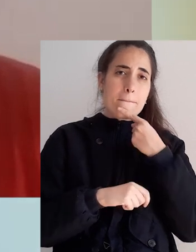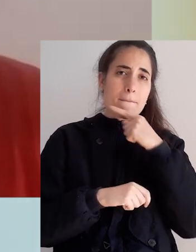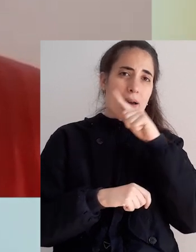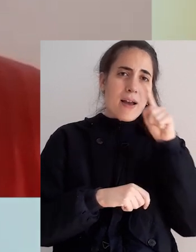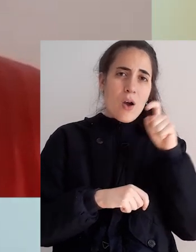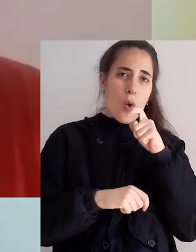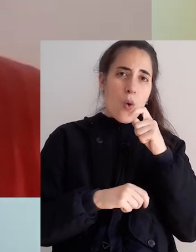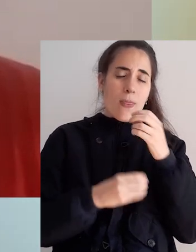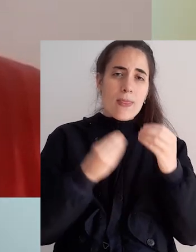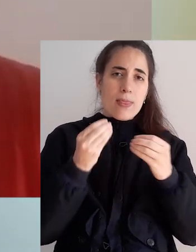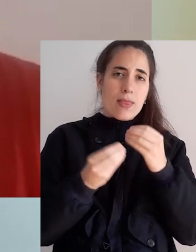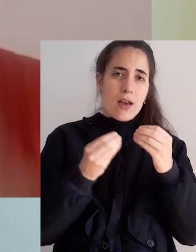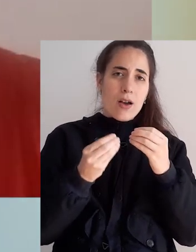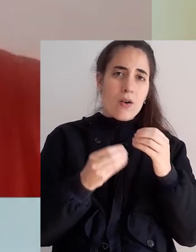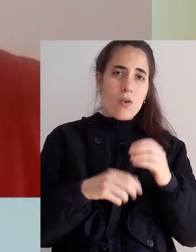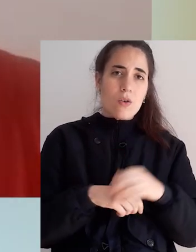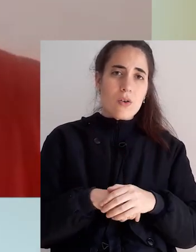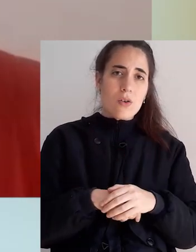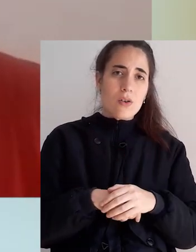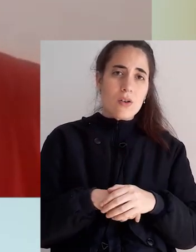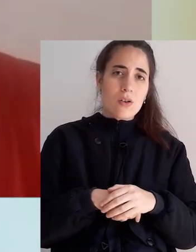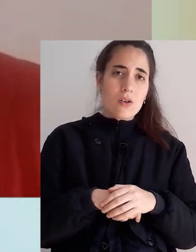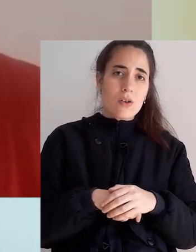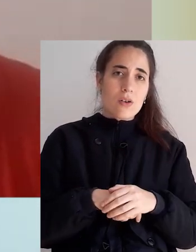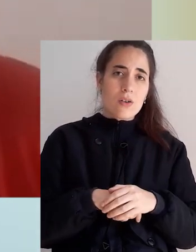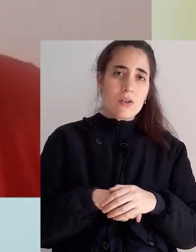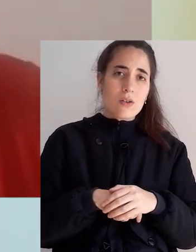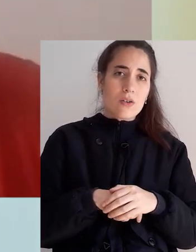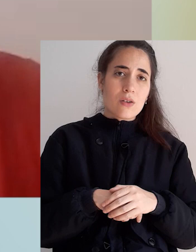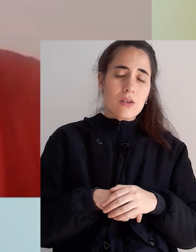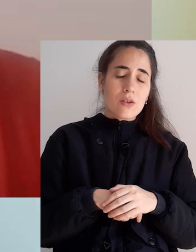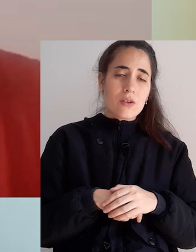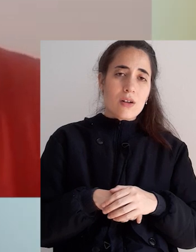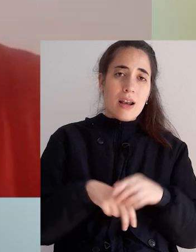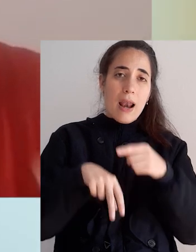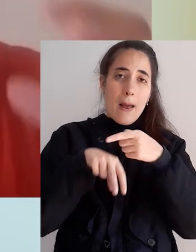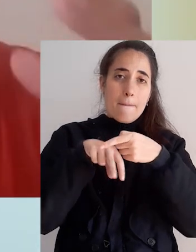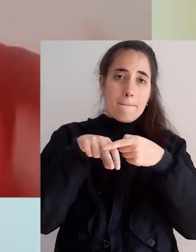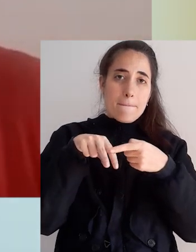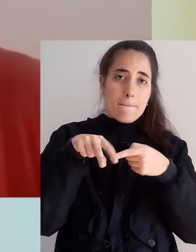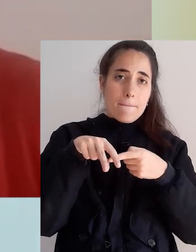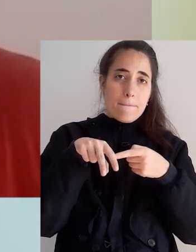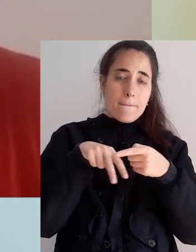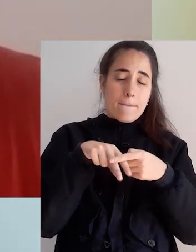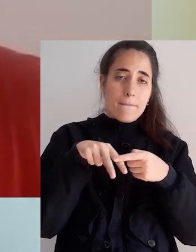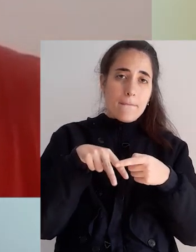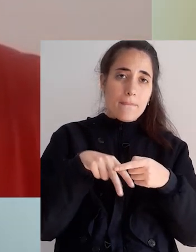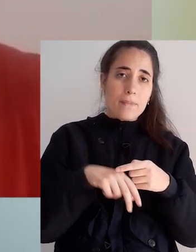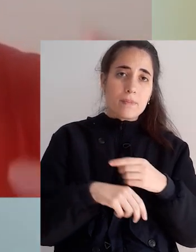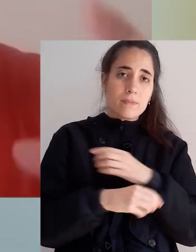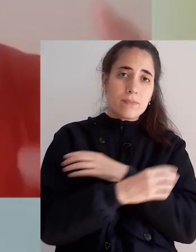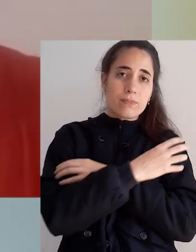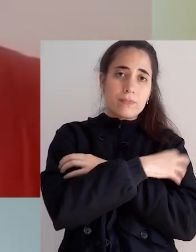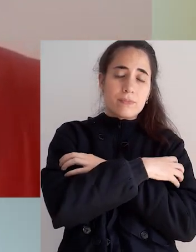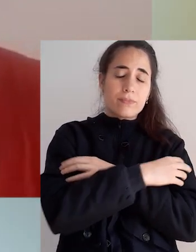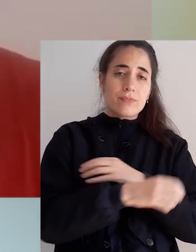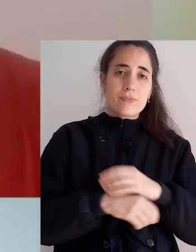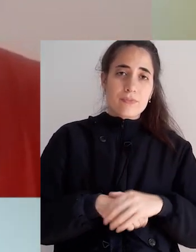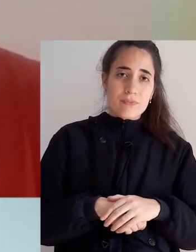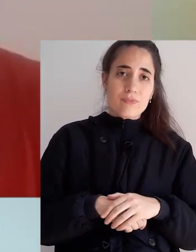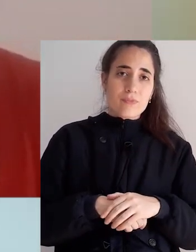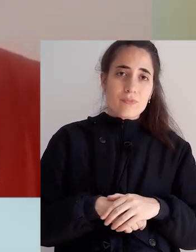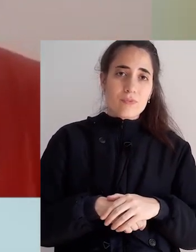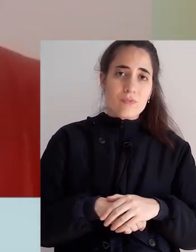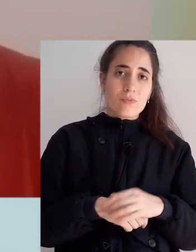el 2025, porque ya no hay más sesiones, en la Cámara de Diputados